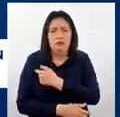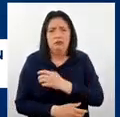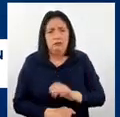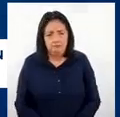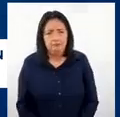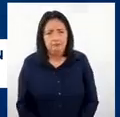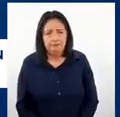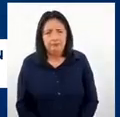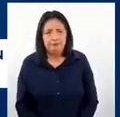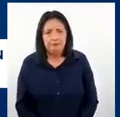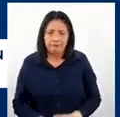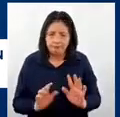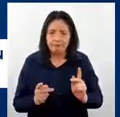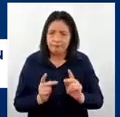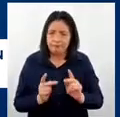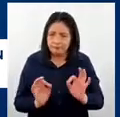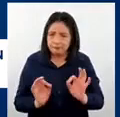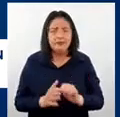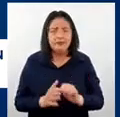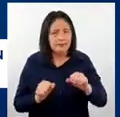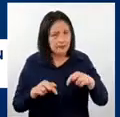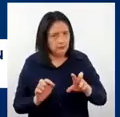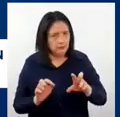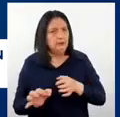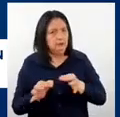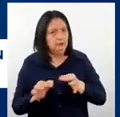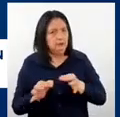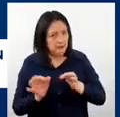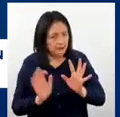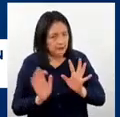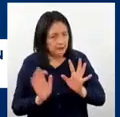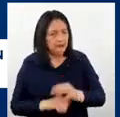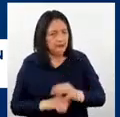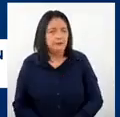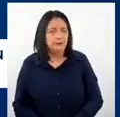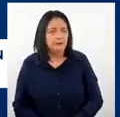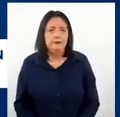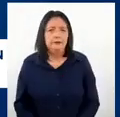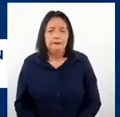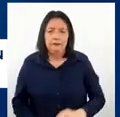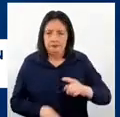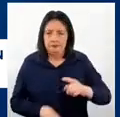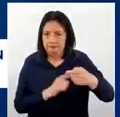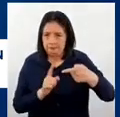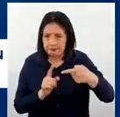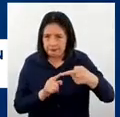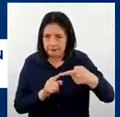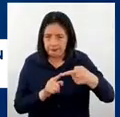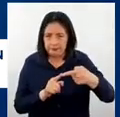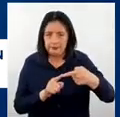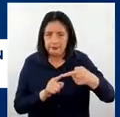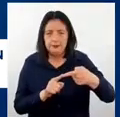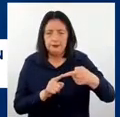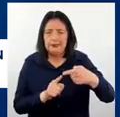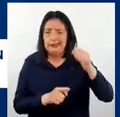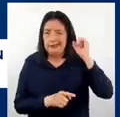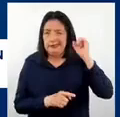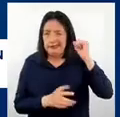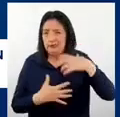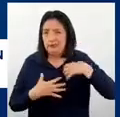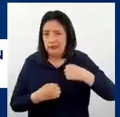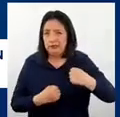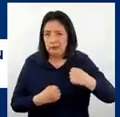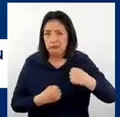Sí, perfecto. Esto nos permite señalar lo siguiente. En primer lugar, el derecho a la salud reconoce